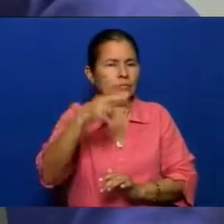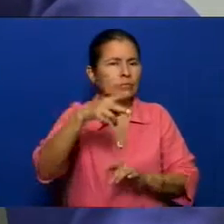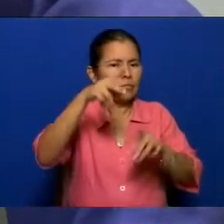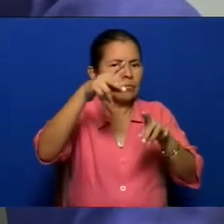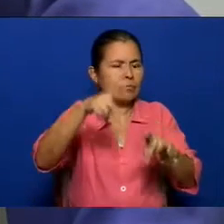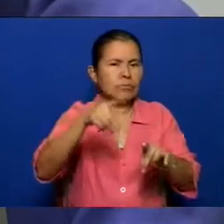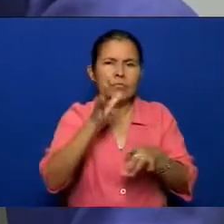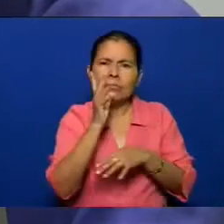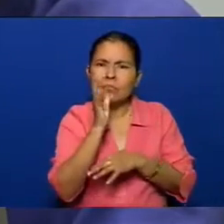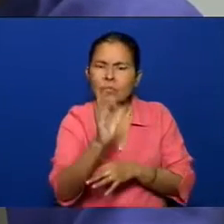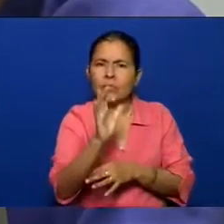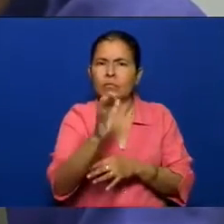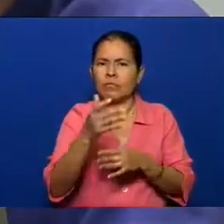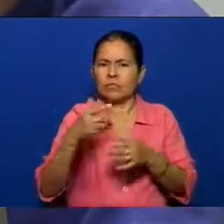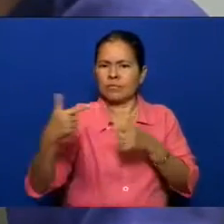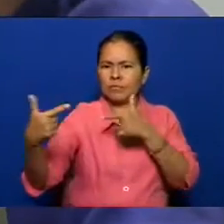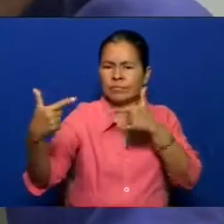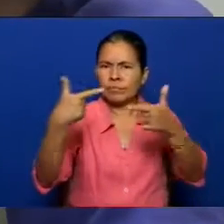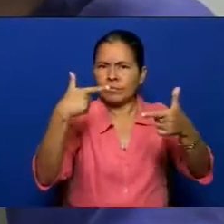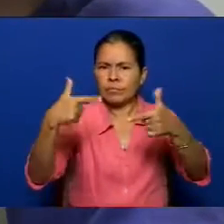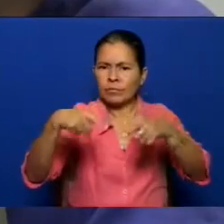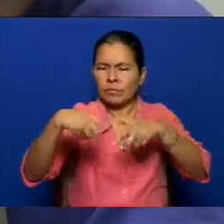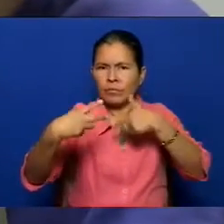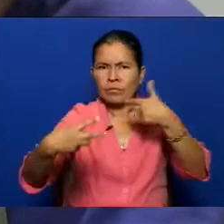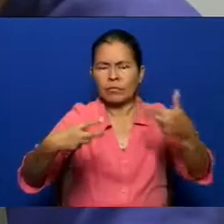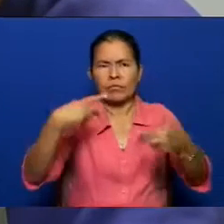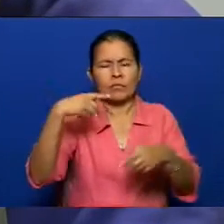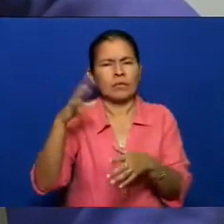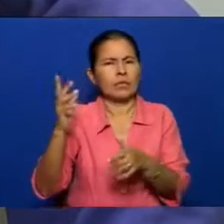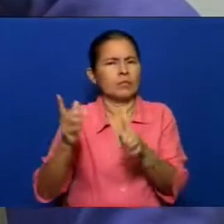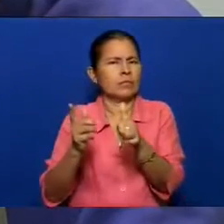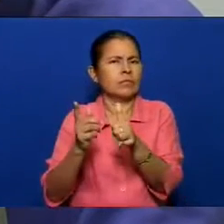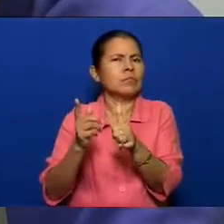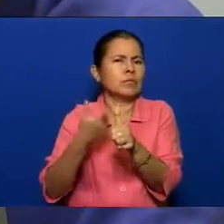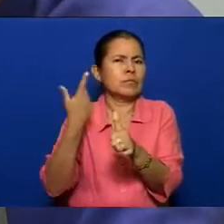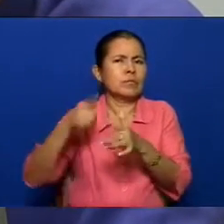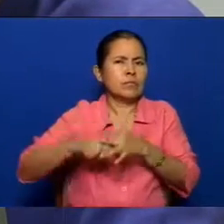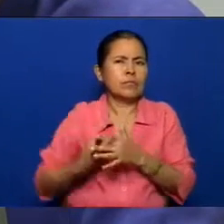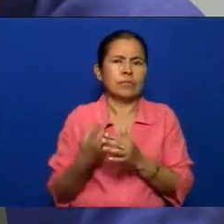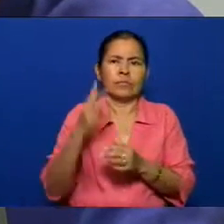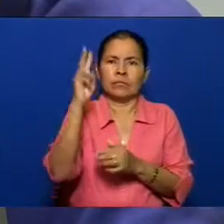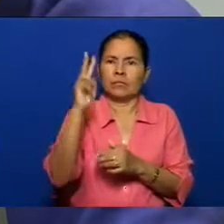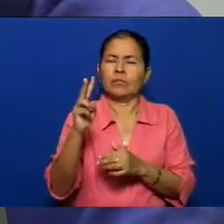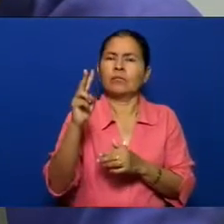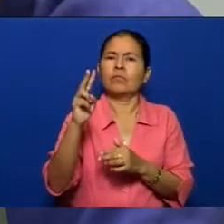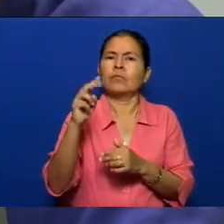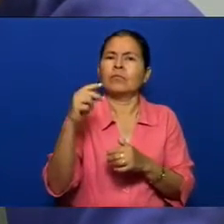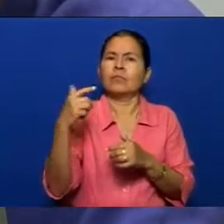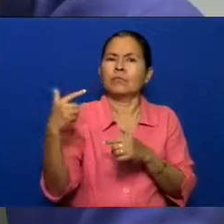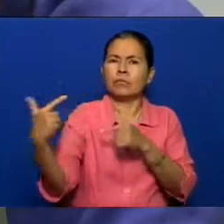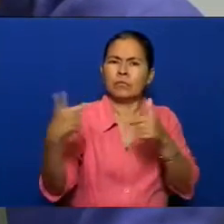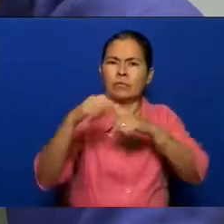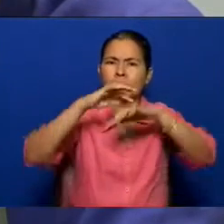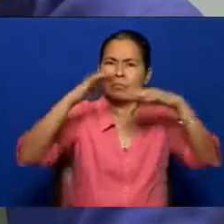no solamente del post-conflicto de la Segunda Guerra Mundial, sino de la Guerra Fría, de la